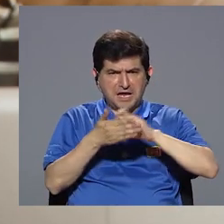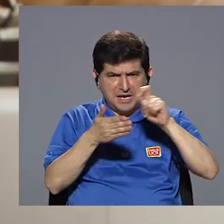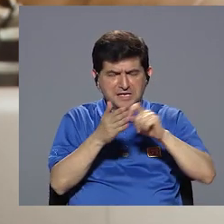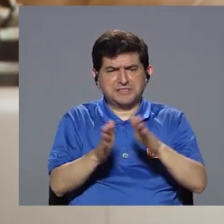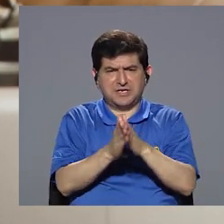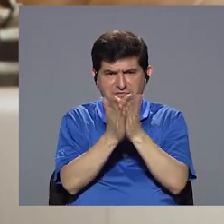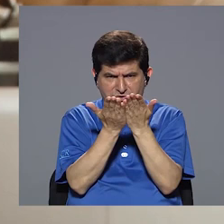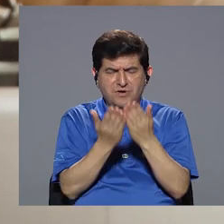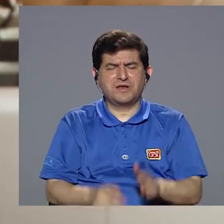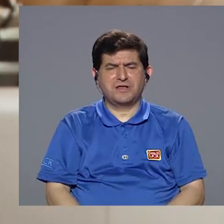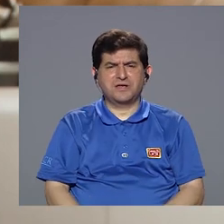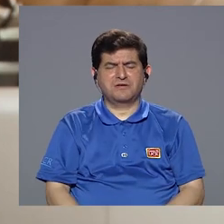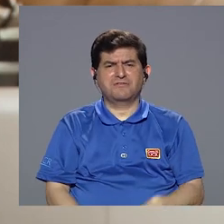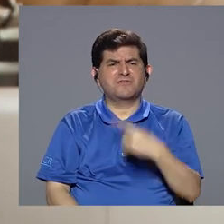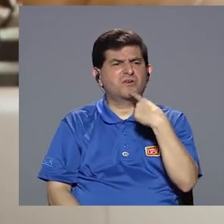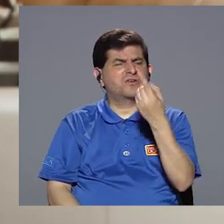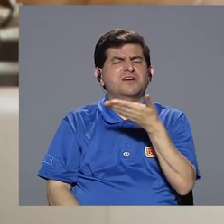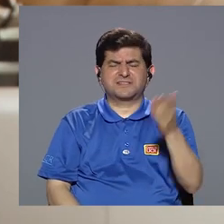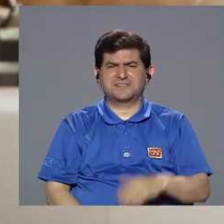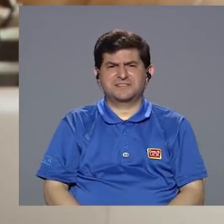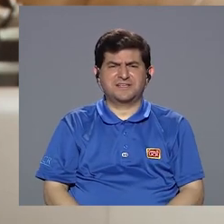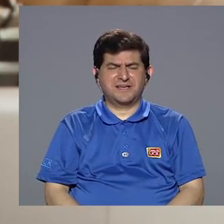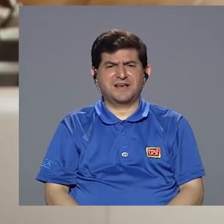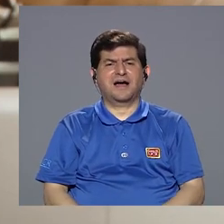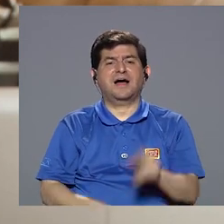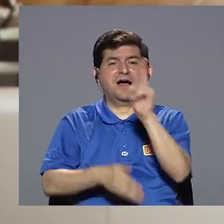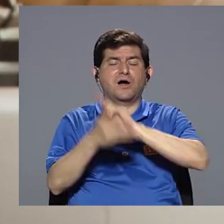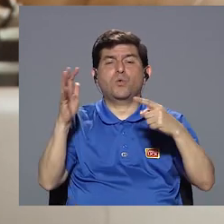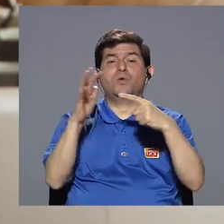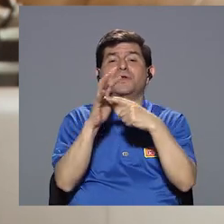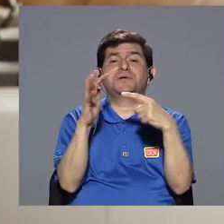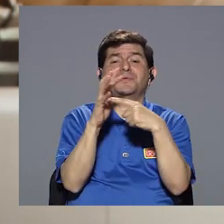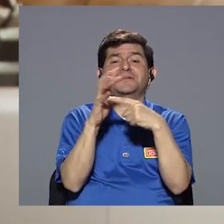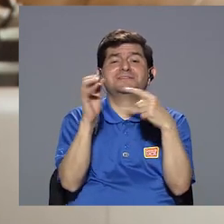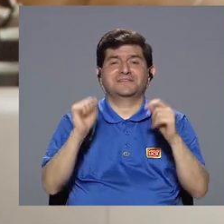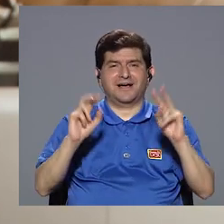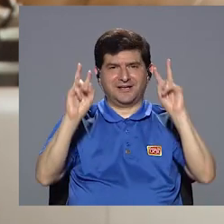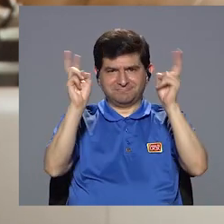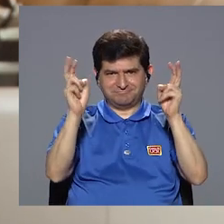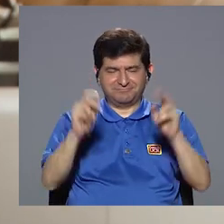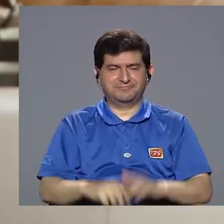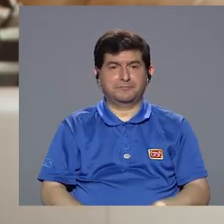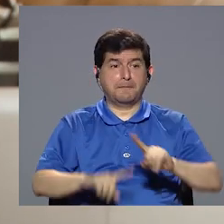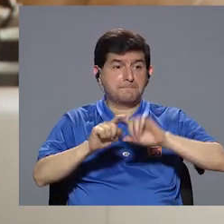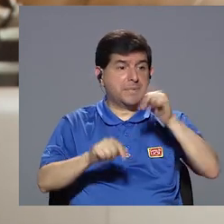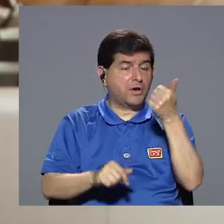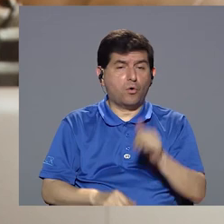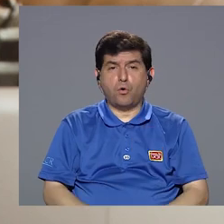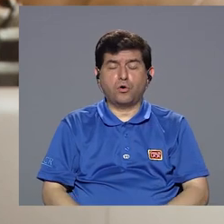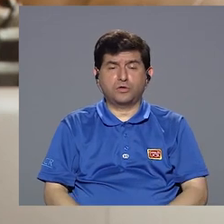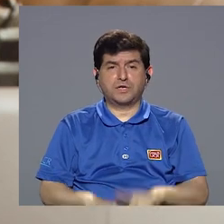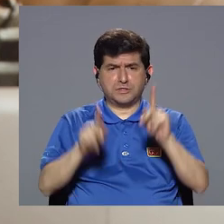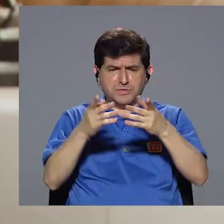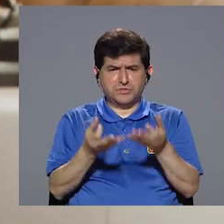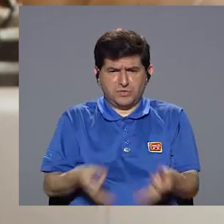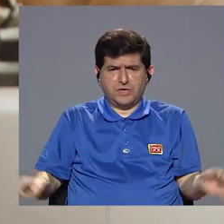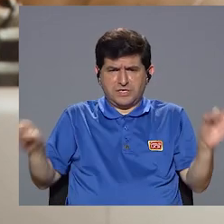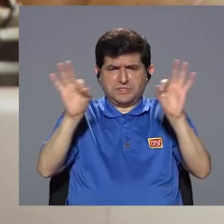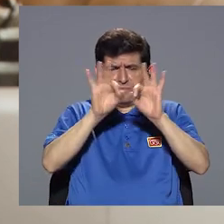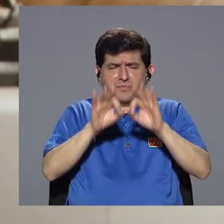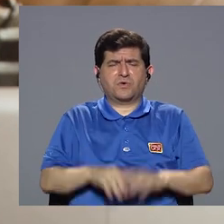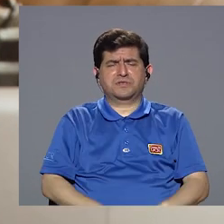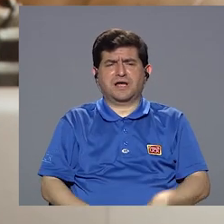sobre la universidad y hablaba ante la universidad popular pero muchos otros intelectuales latinoamericanos